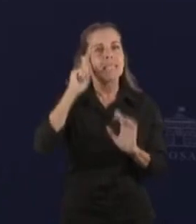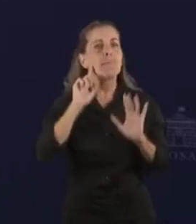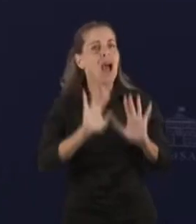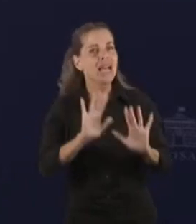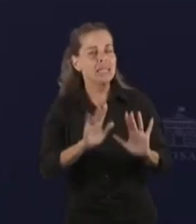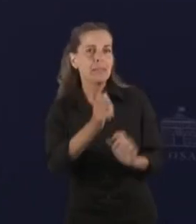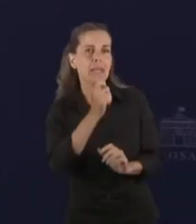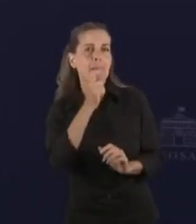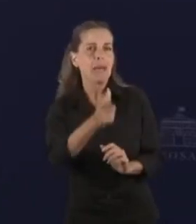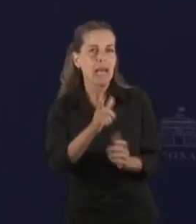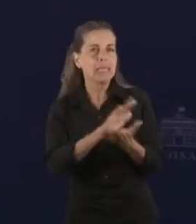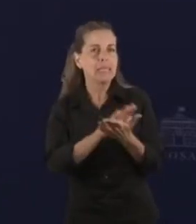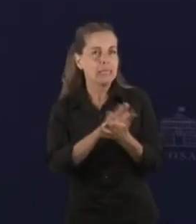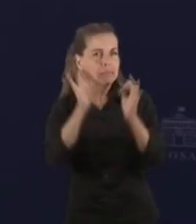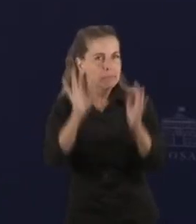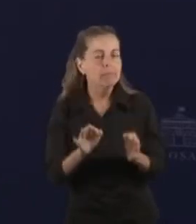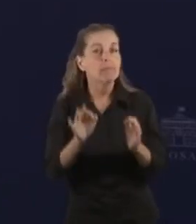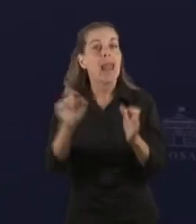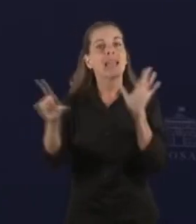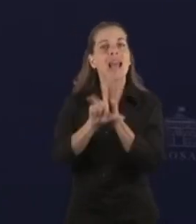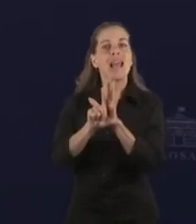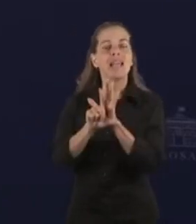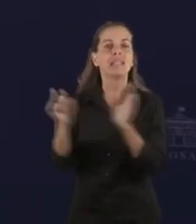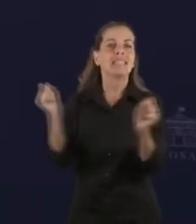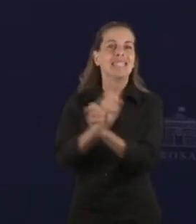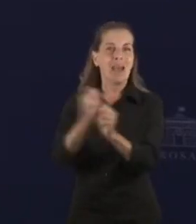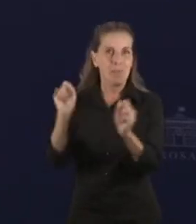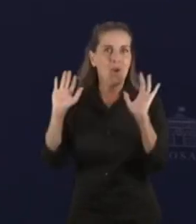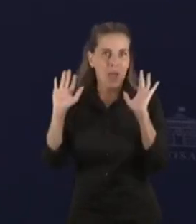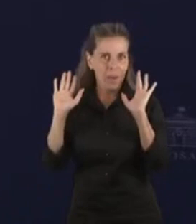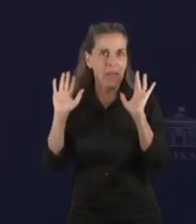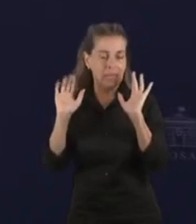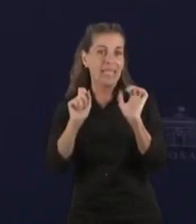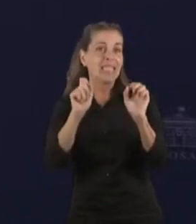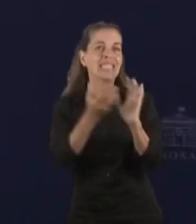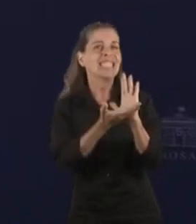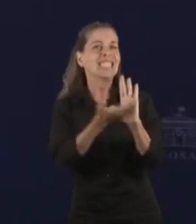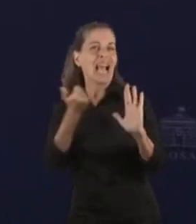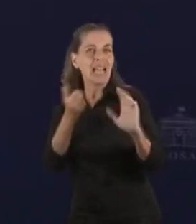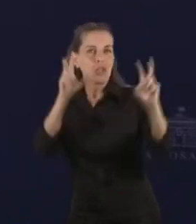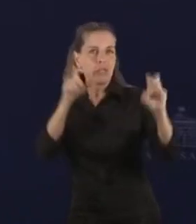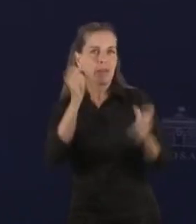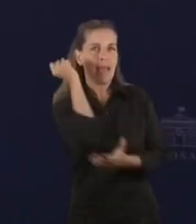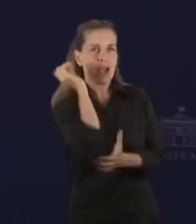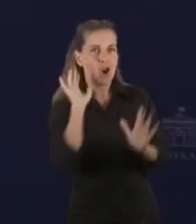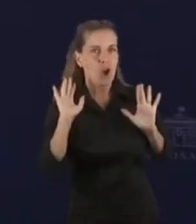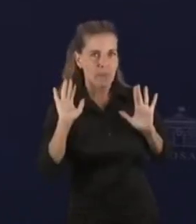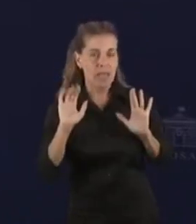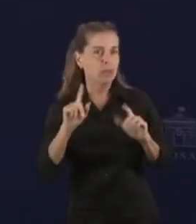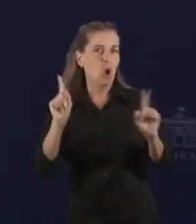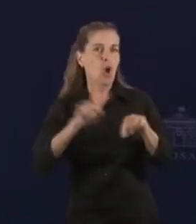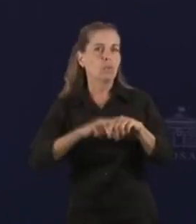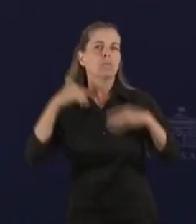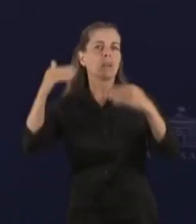definitivamente el camino para la aprobación de la ley ya no hay razón para que se siga se siga retrasando